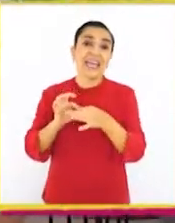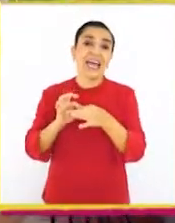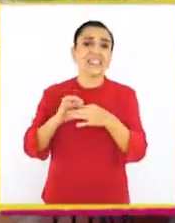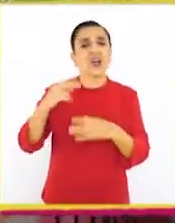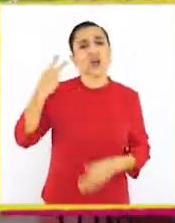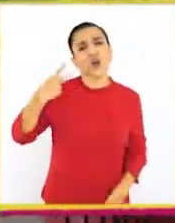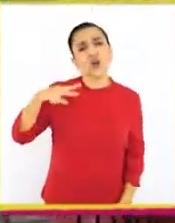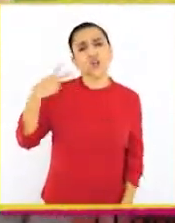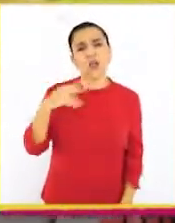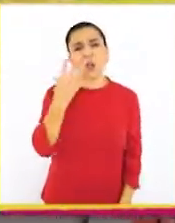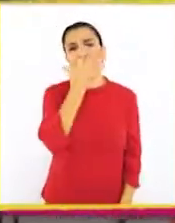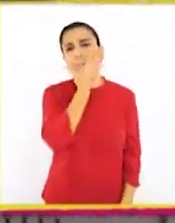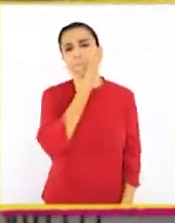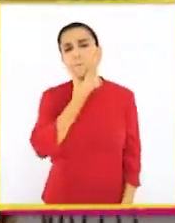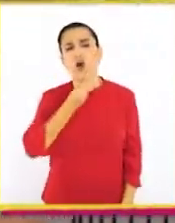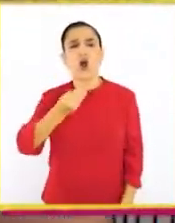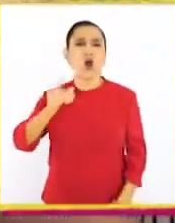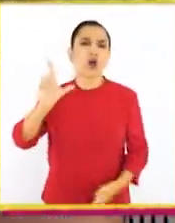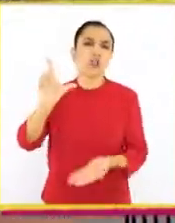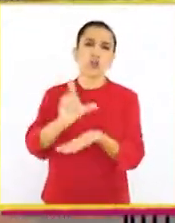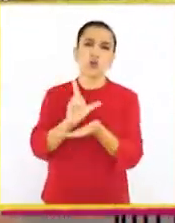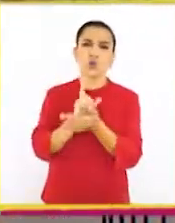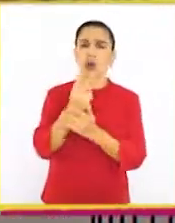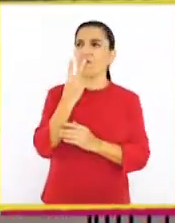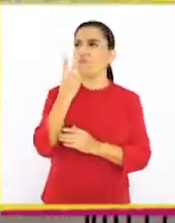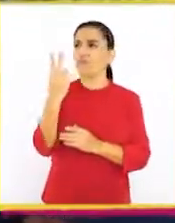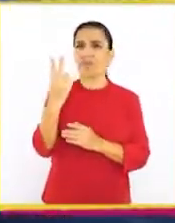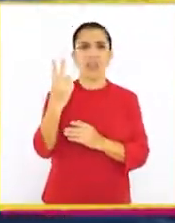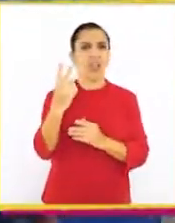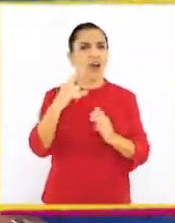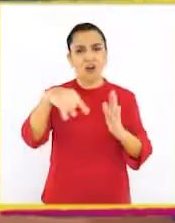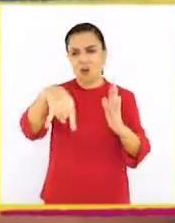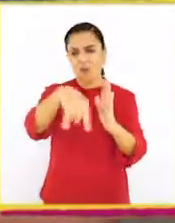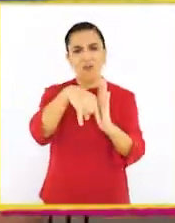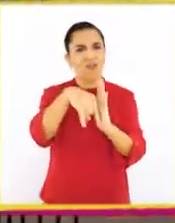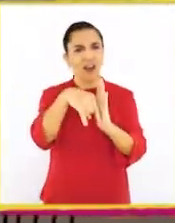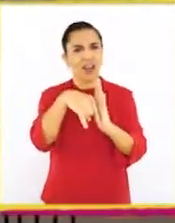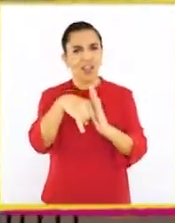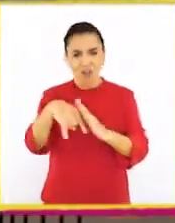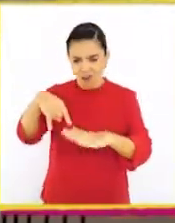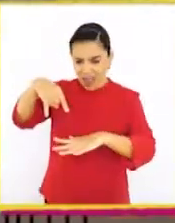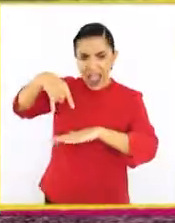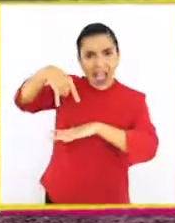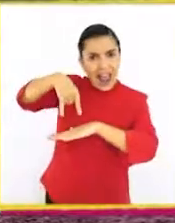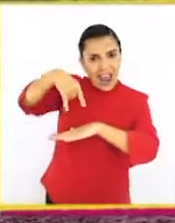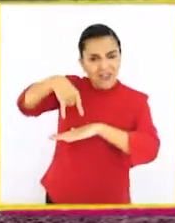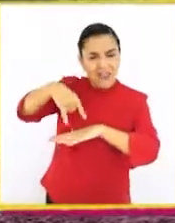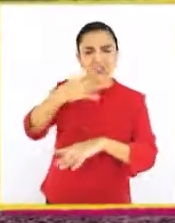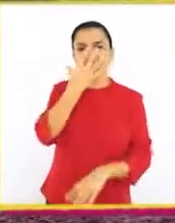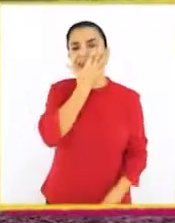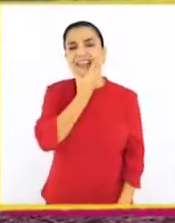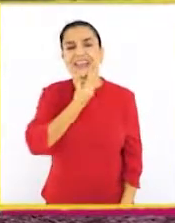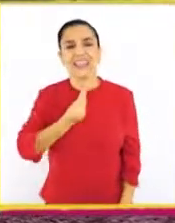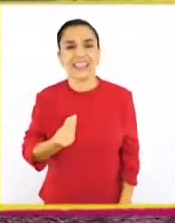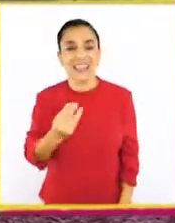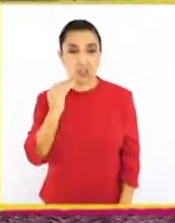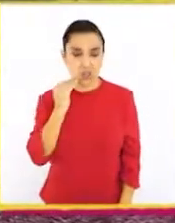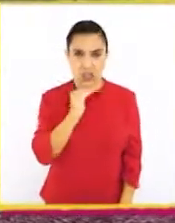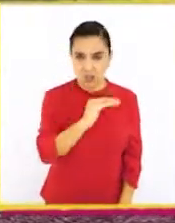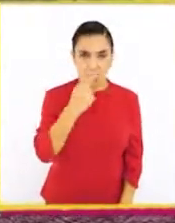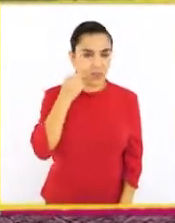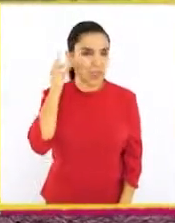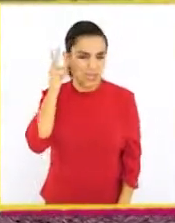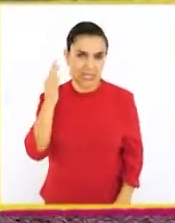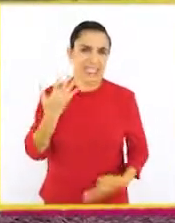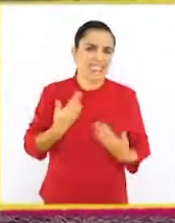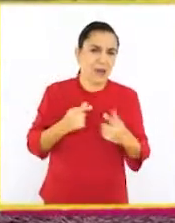¡Gracias, Consuelo! ¡Qué hermoso lugar! Se ve muy lindo Chiloé y sus palafitos. Niñas y niños, de a poco